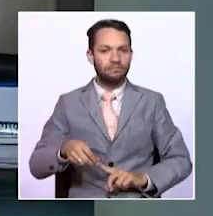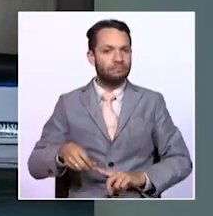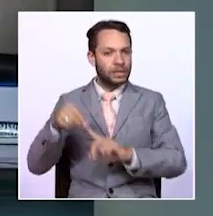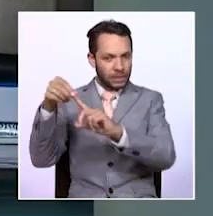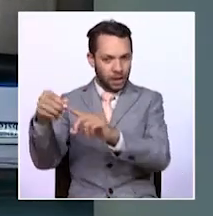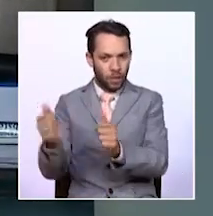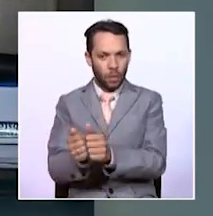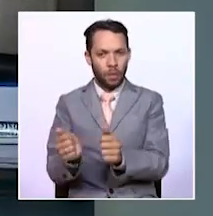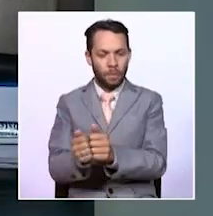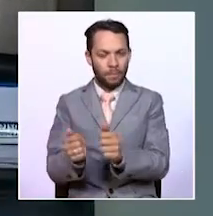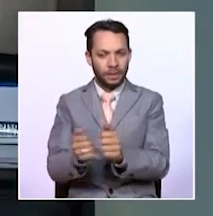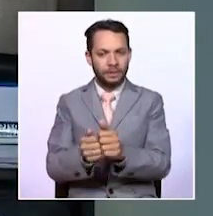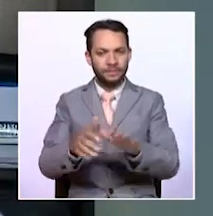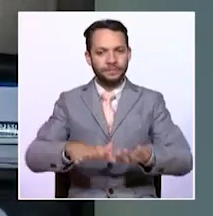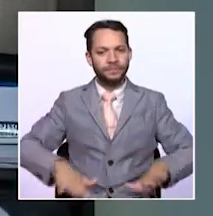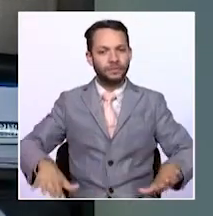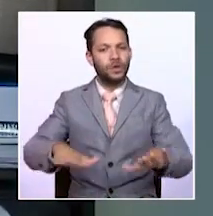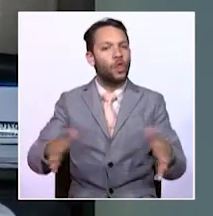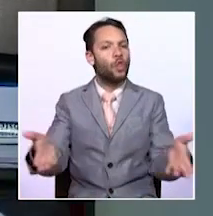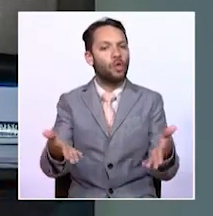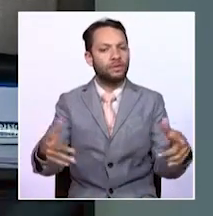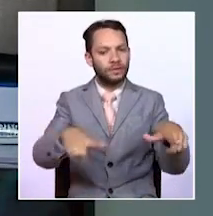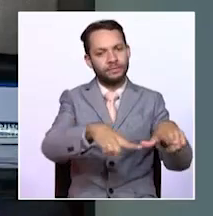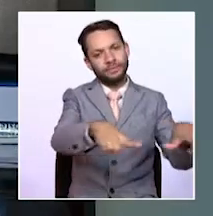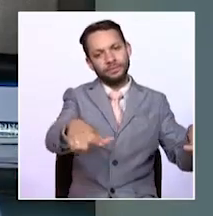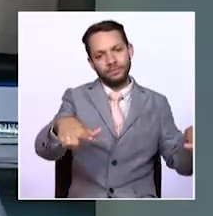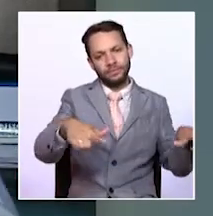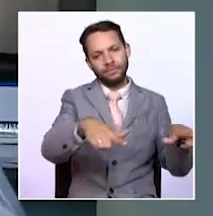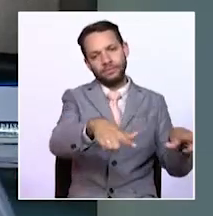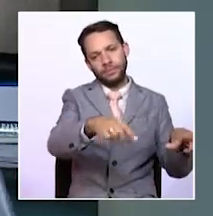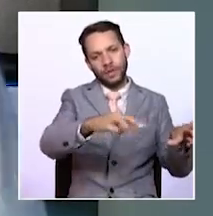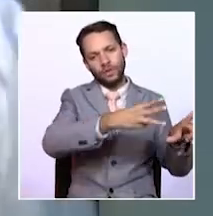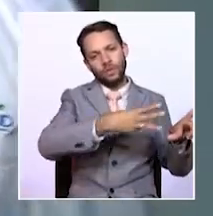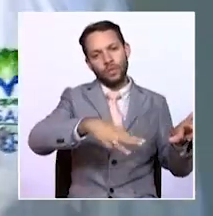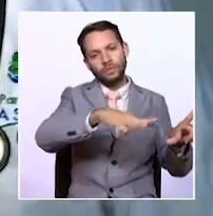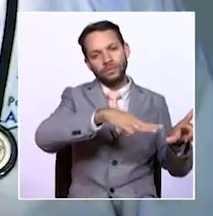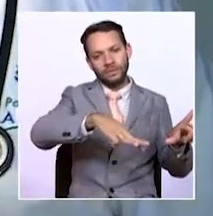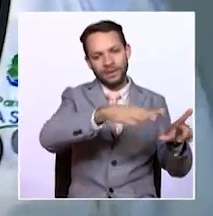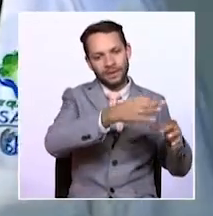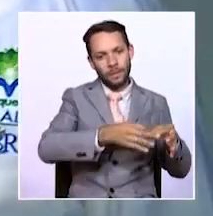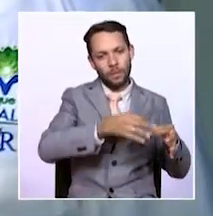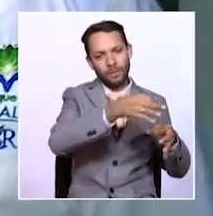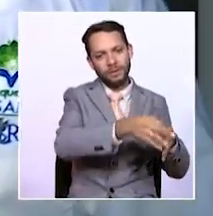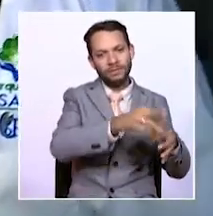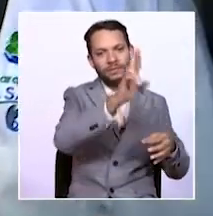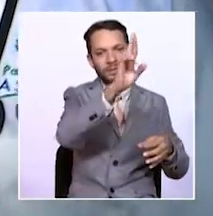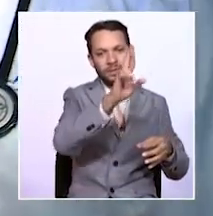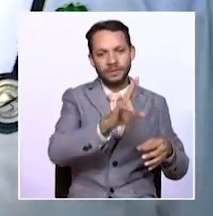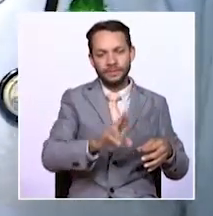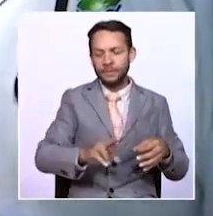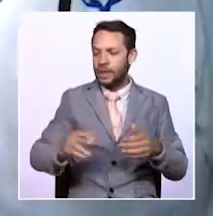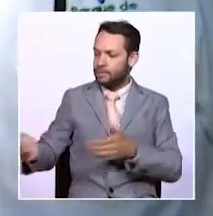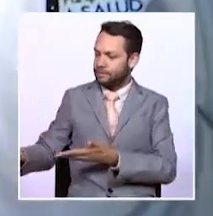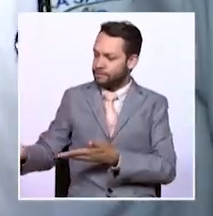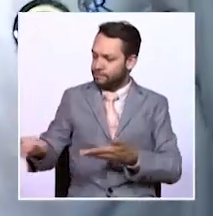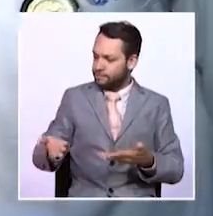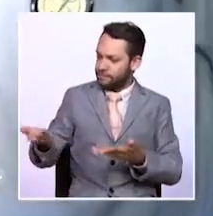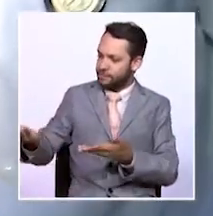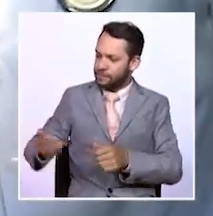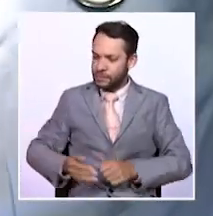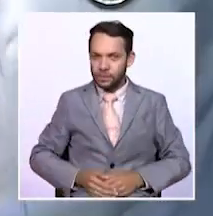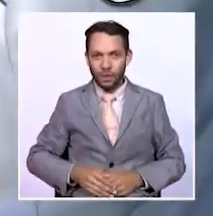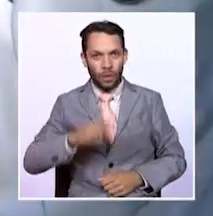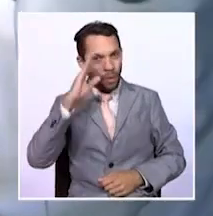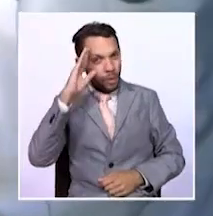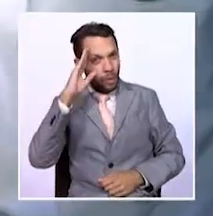Quebradas con esta posibilidad diagnóstica. Doctor Mauricio Rojas, bienvenido a nuestro programa. Muchas